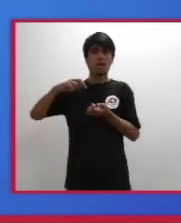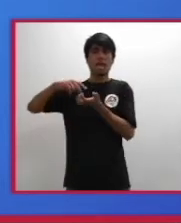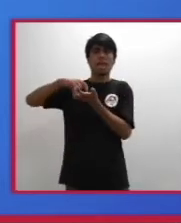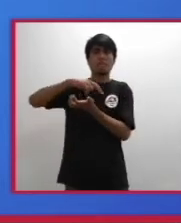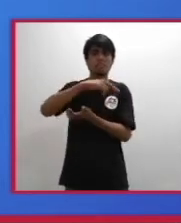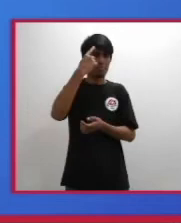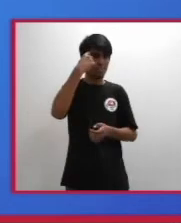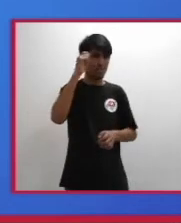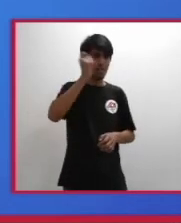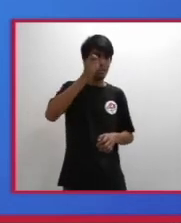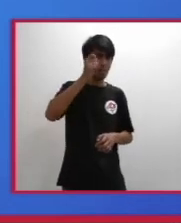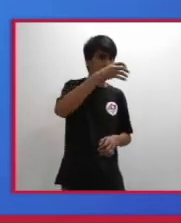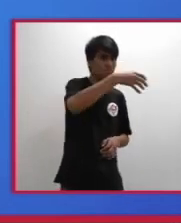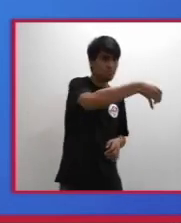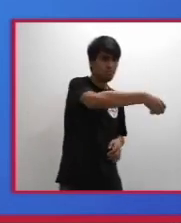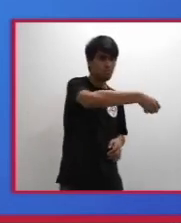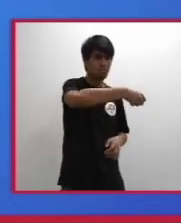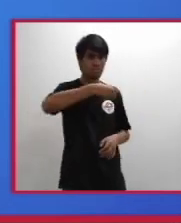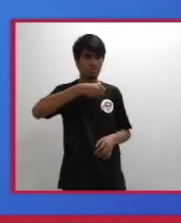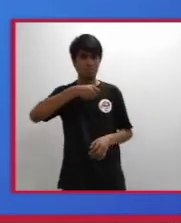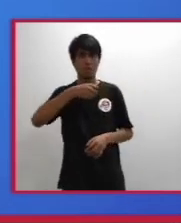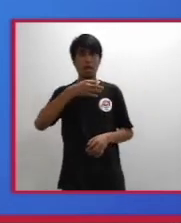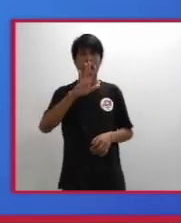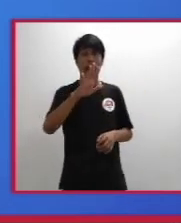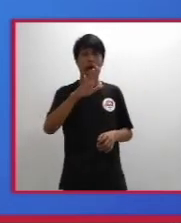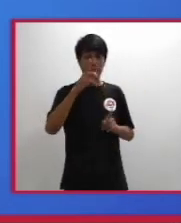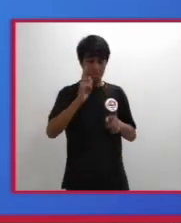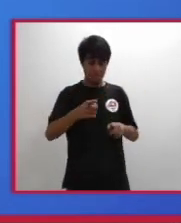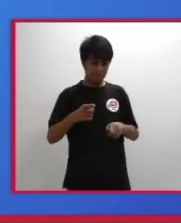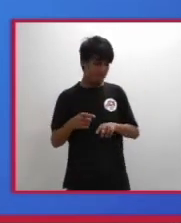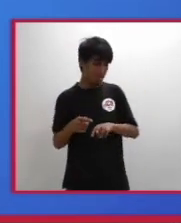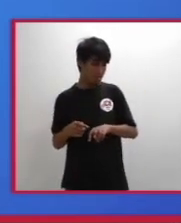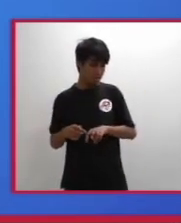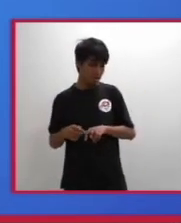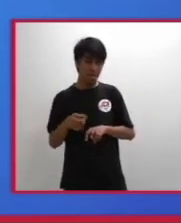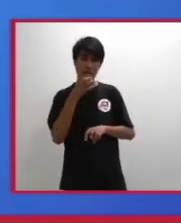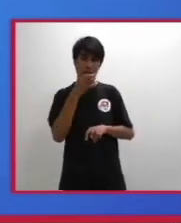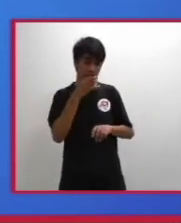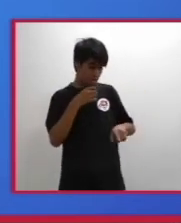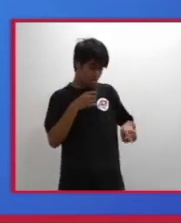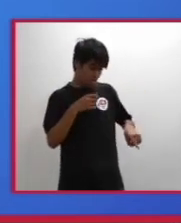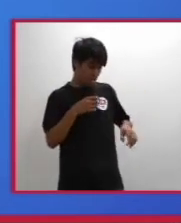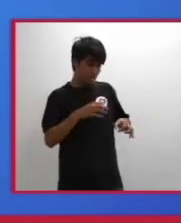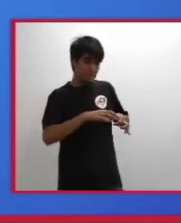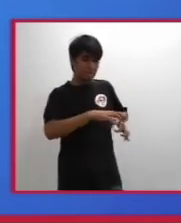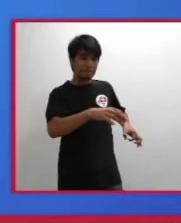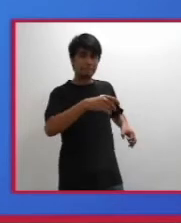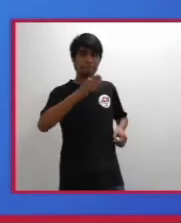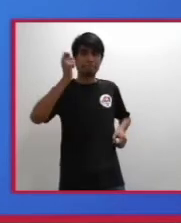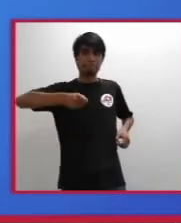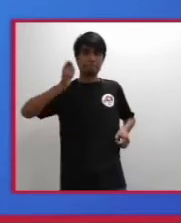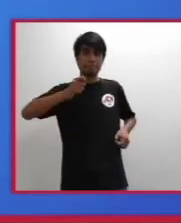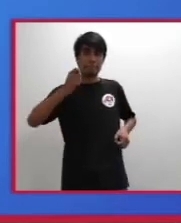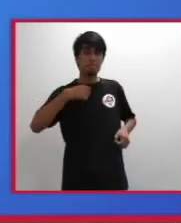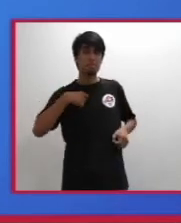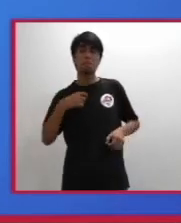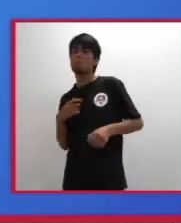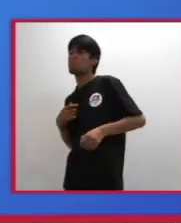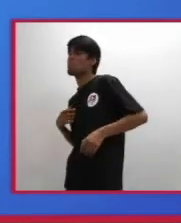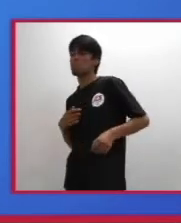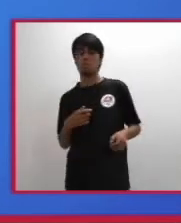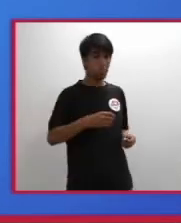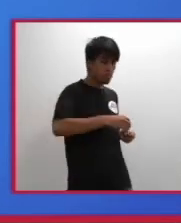su herramienta, pero no se percató que al lado del mismo de su pie estaba una llave, una herramienta. Sin querer